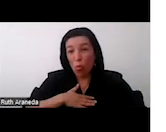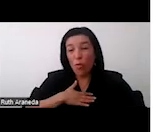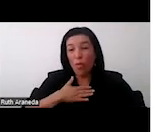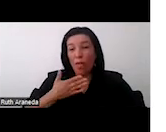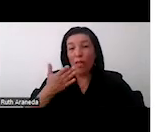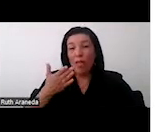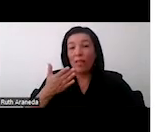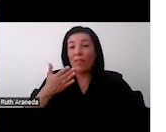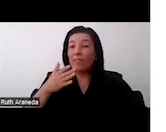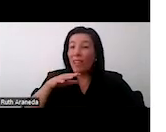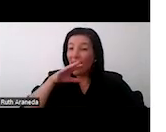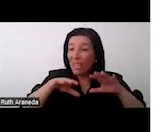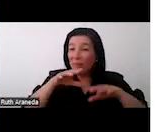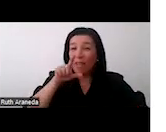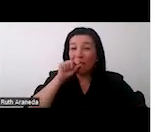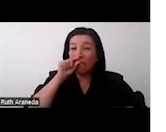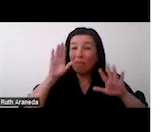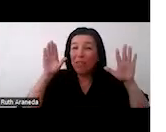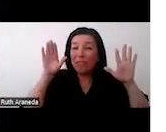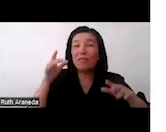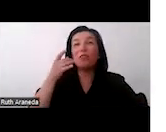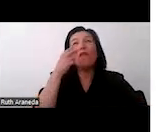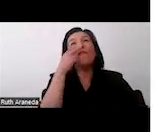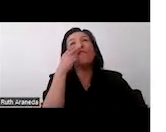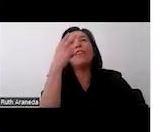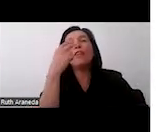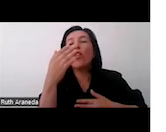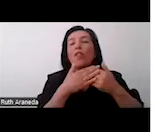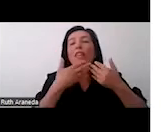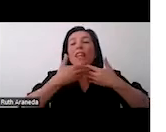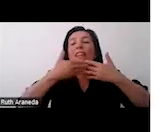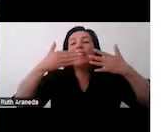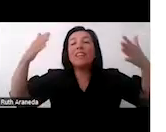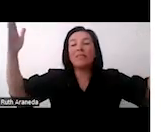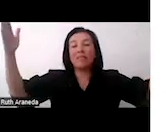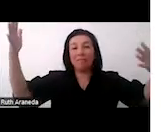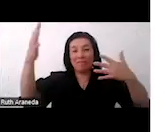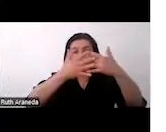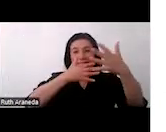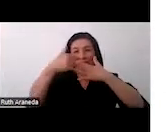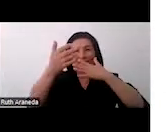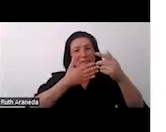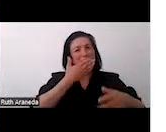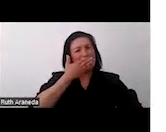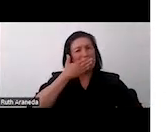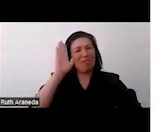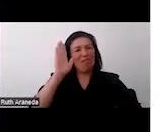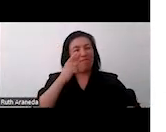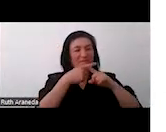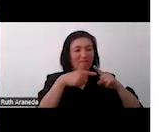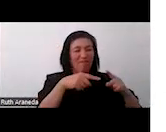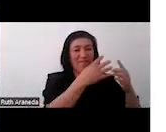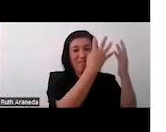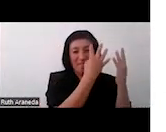este tipo de animales, ir a verlo a la naturaleza es mucho más gratificante que tenerlo en una jaula para que te cante